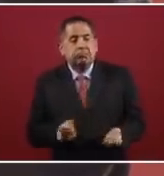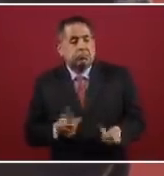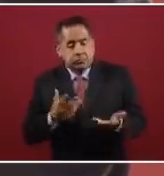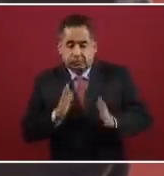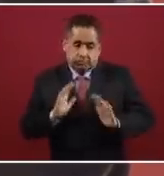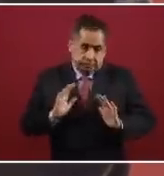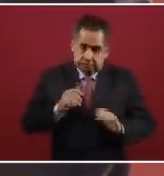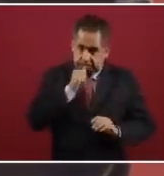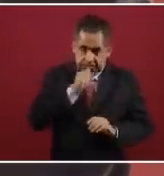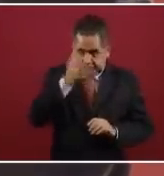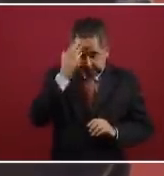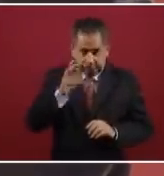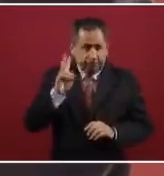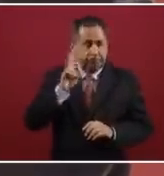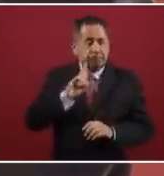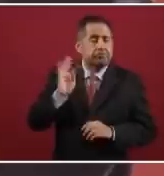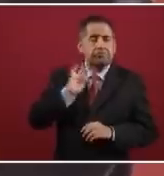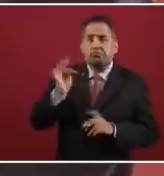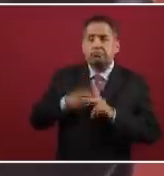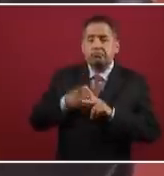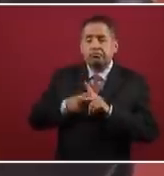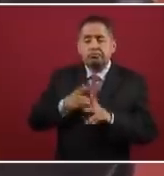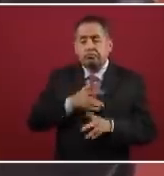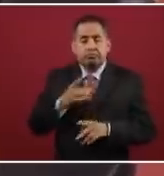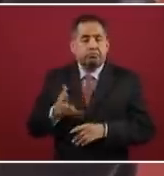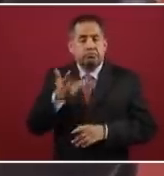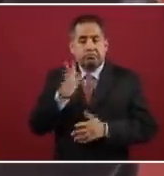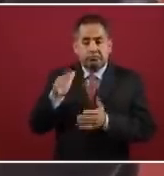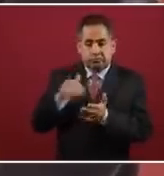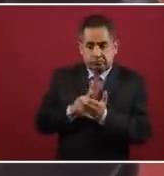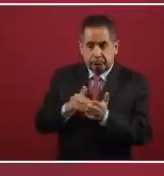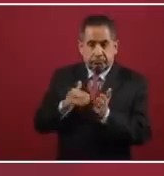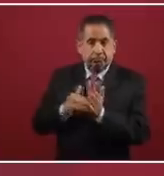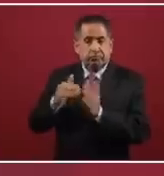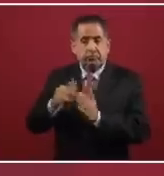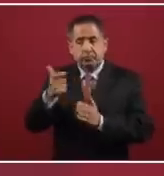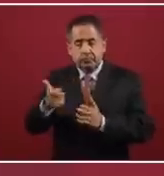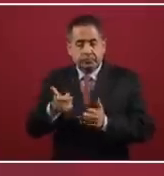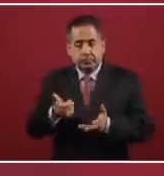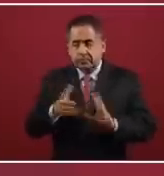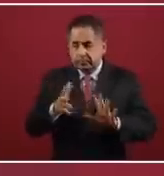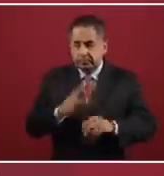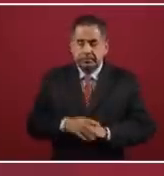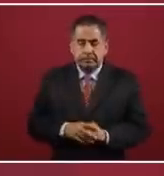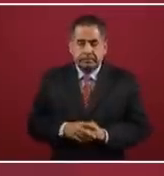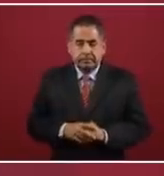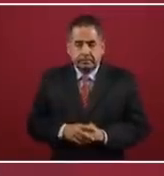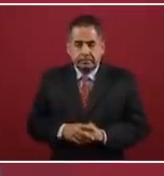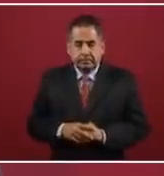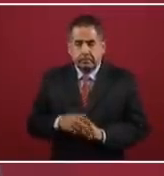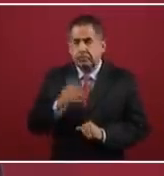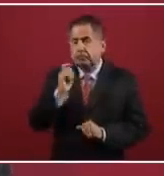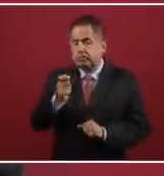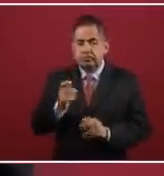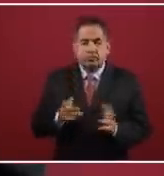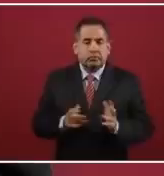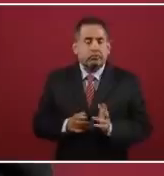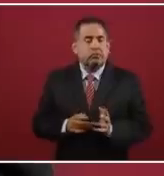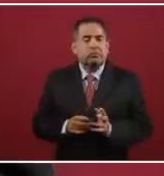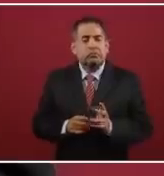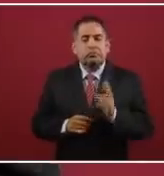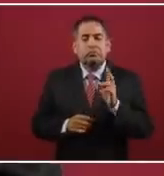tenemos estimado un gasto de 10,000 millones de pesos. Ahora, no